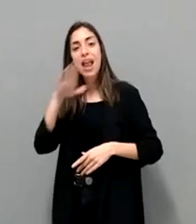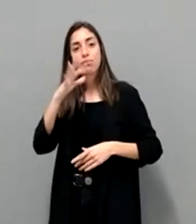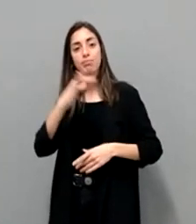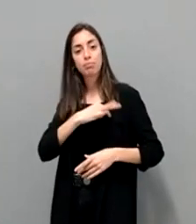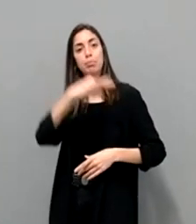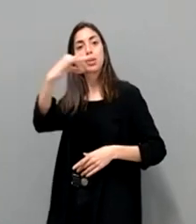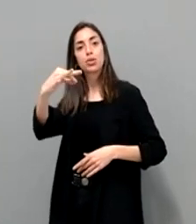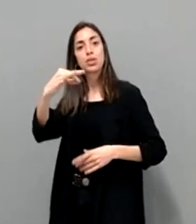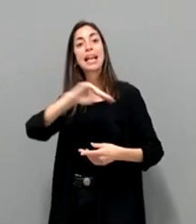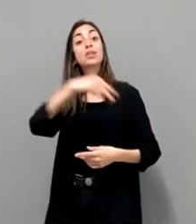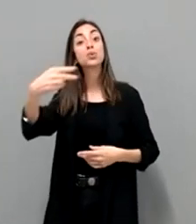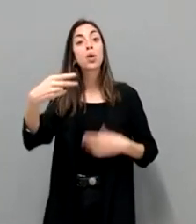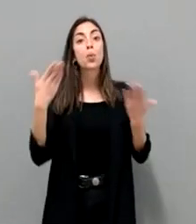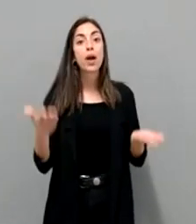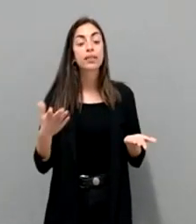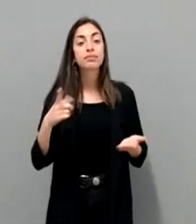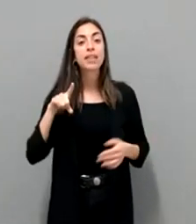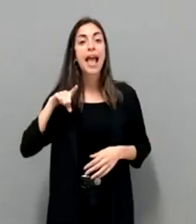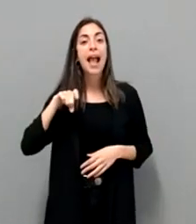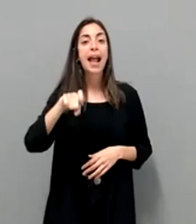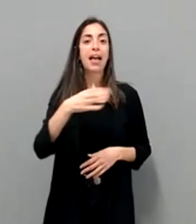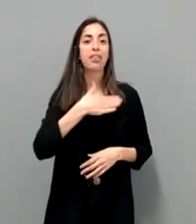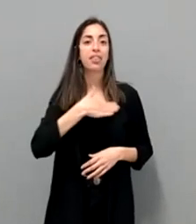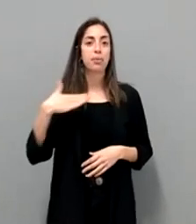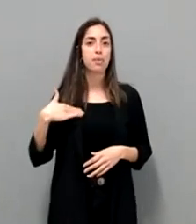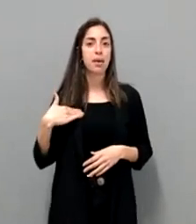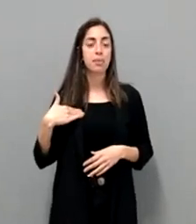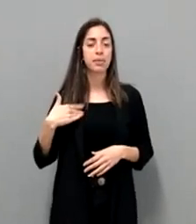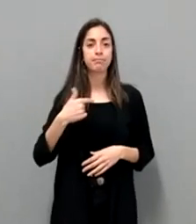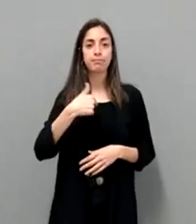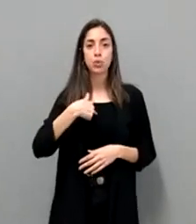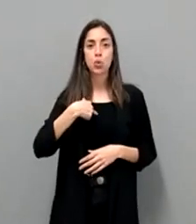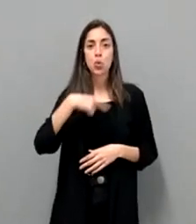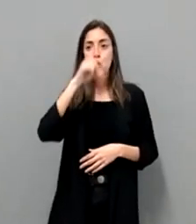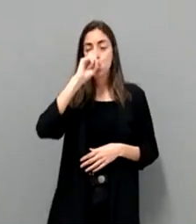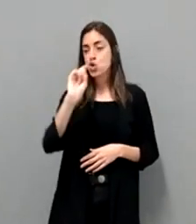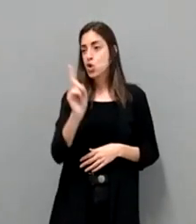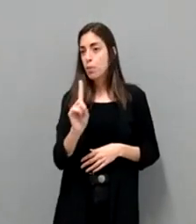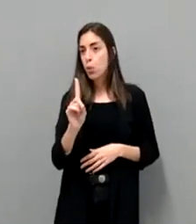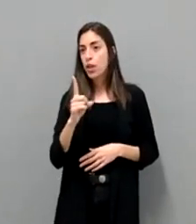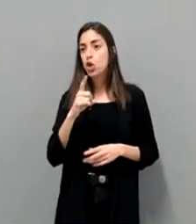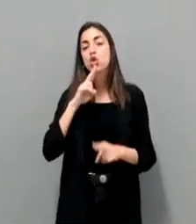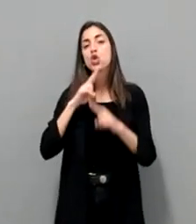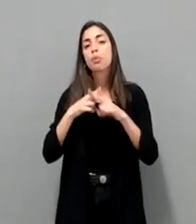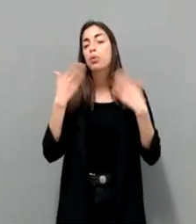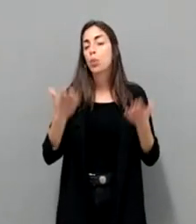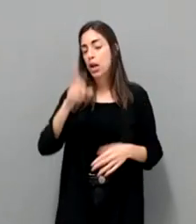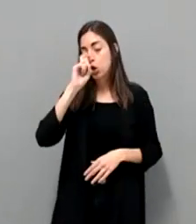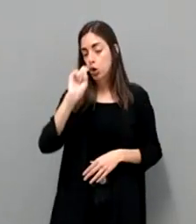Resultado, un cáncer de mama. No recuerdo ahora el nombre que me dijeron.